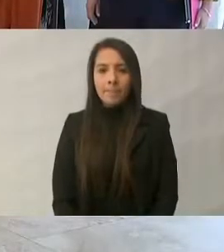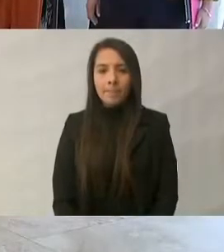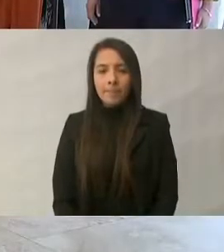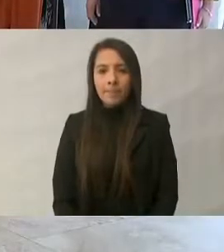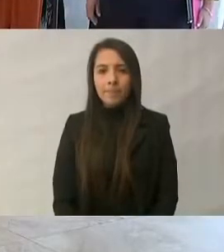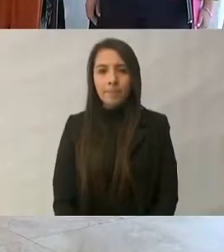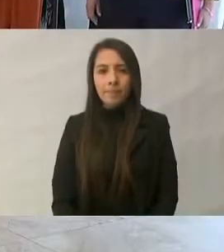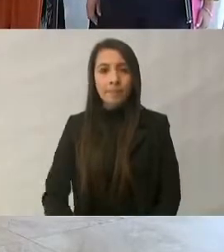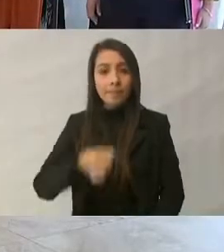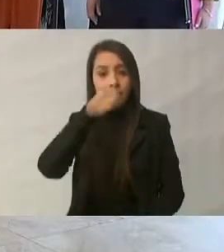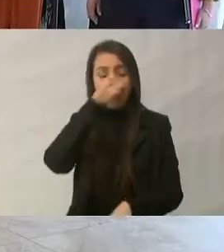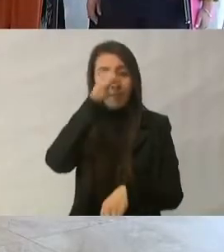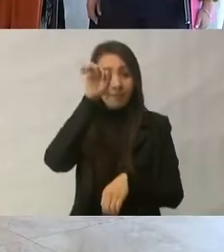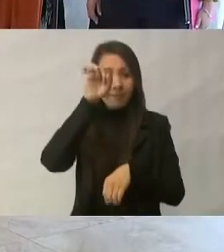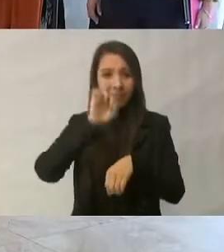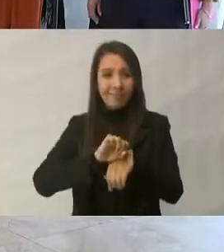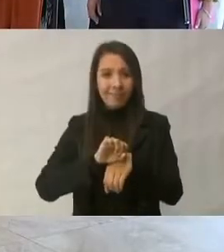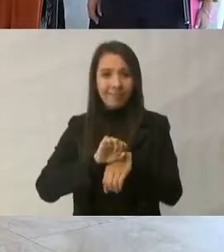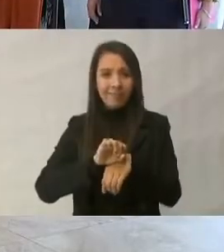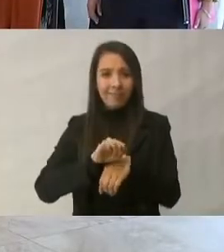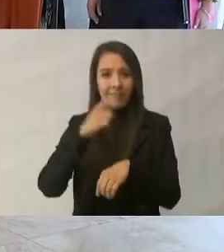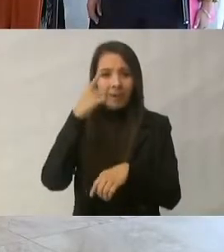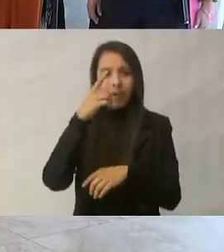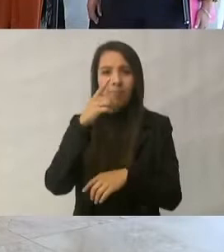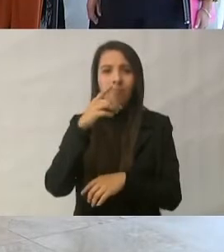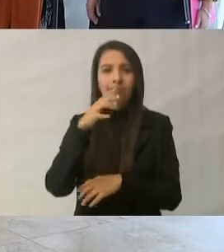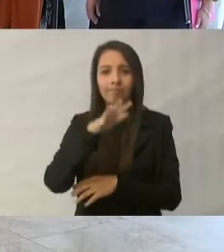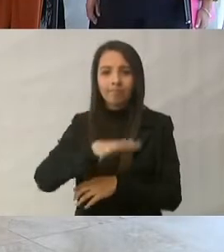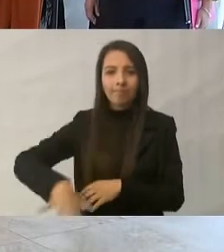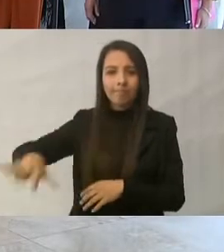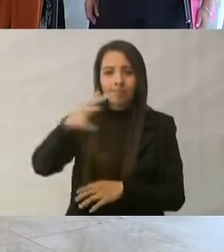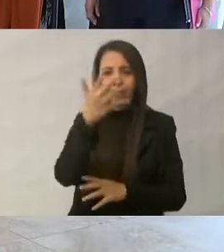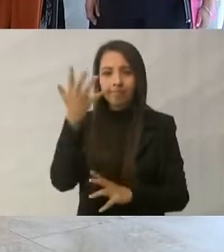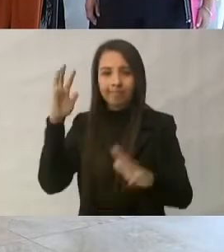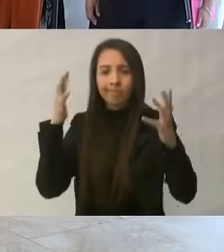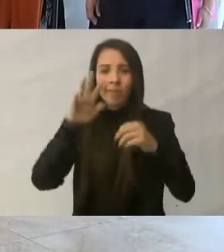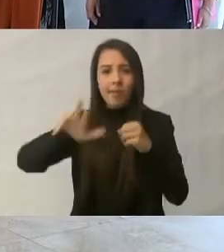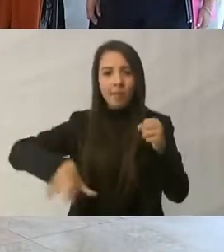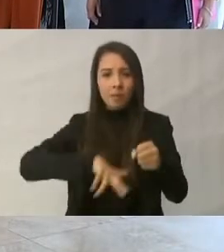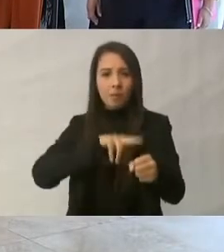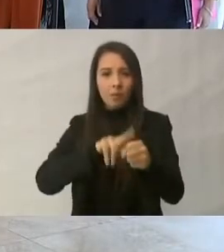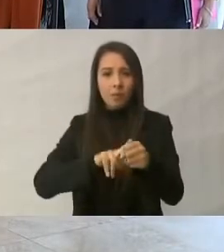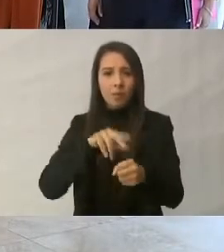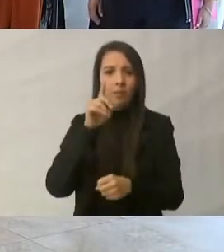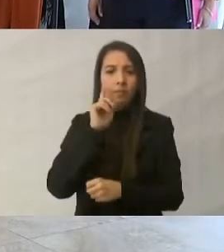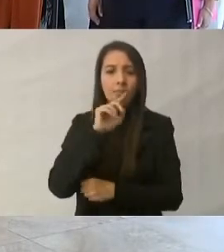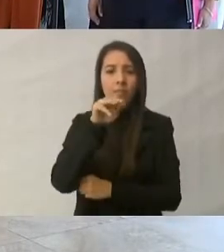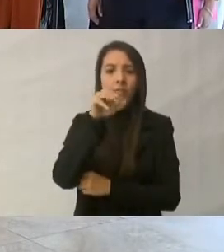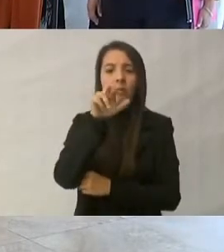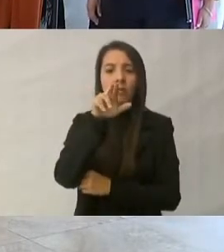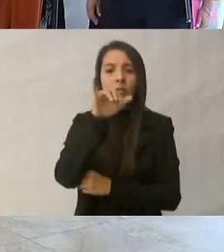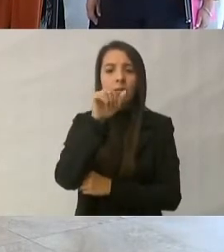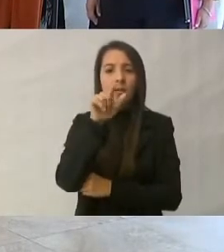La secretaria de Medio Ambiente y Recursos Naturales, María Luisa Alvores González.